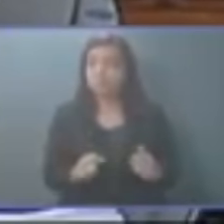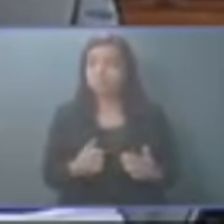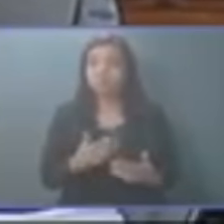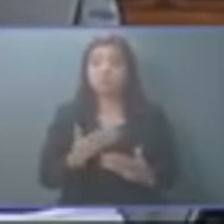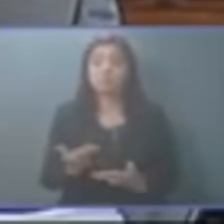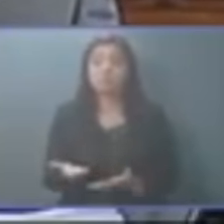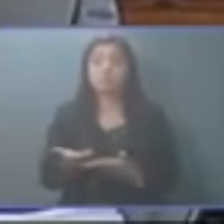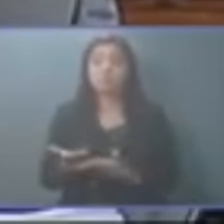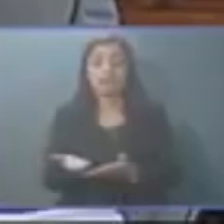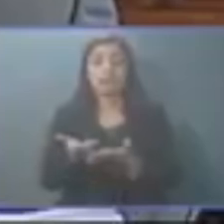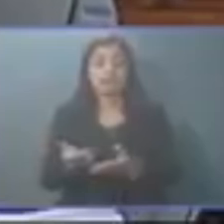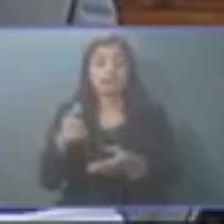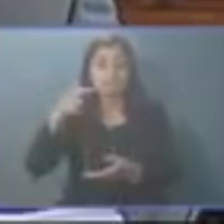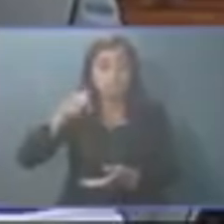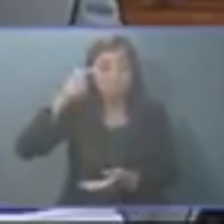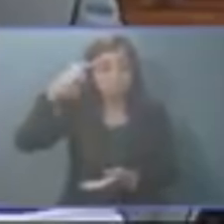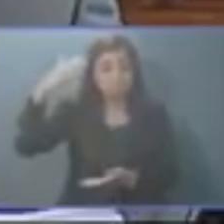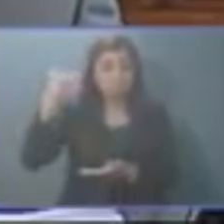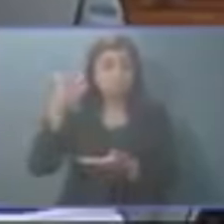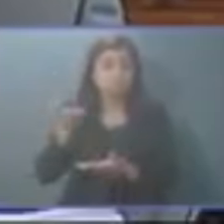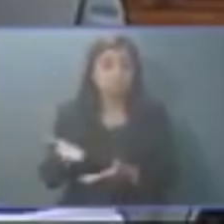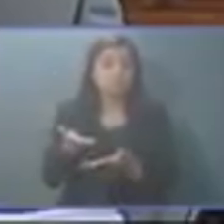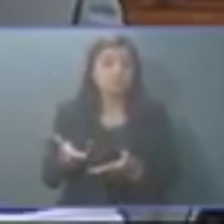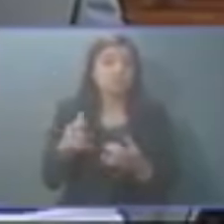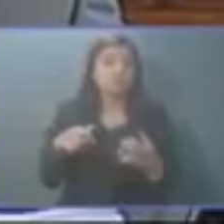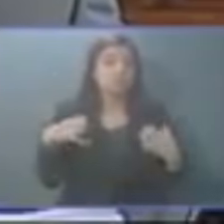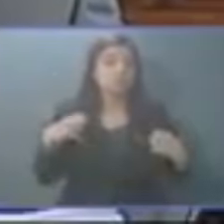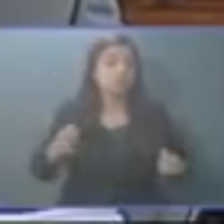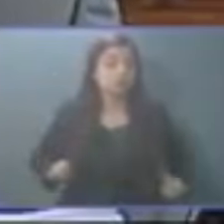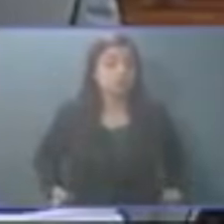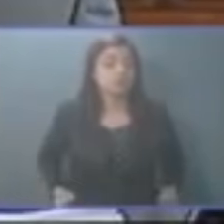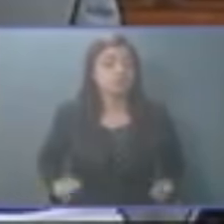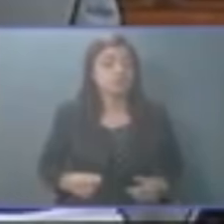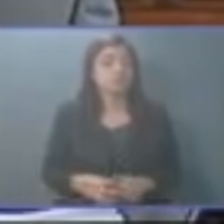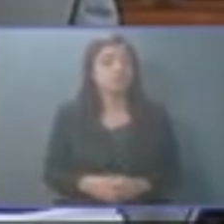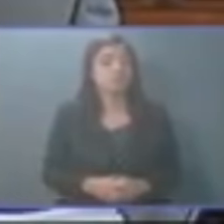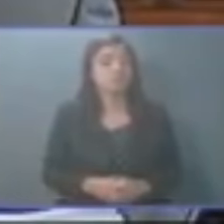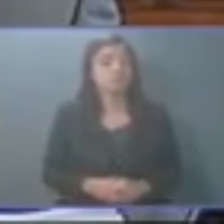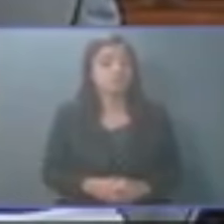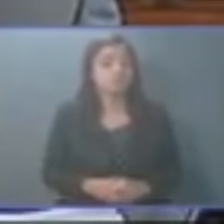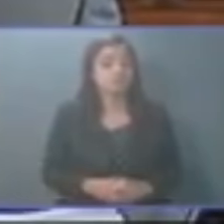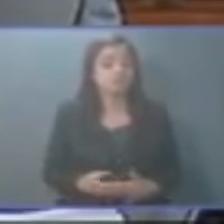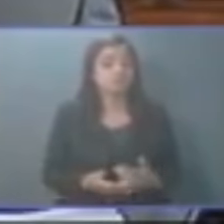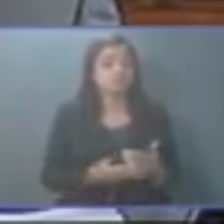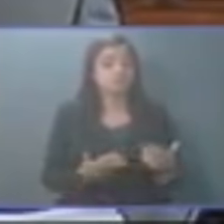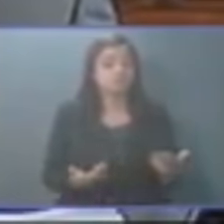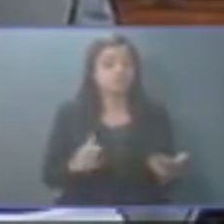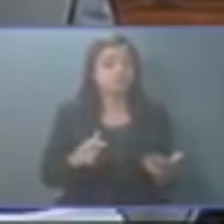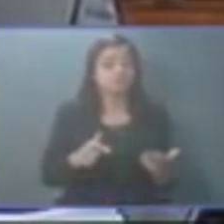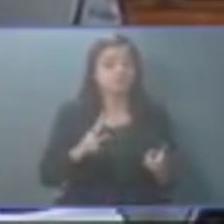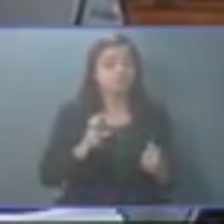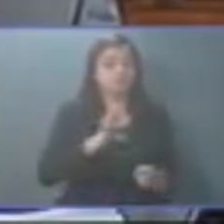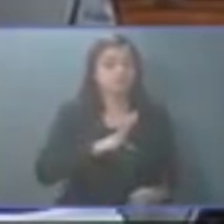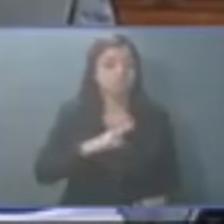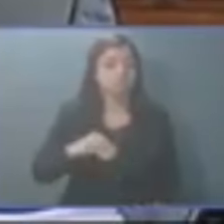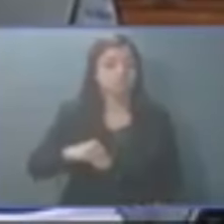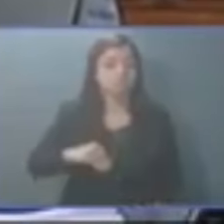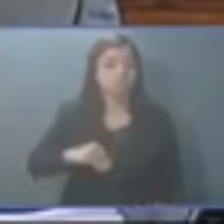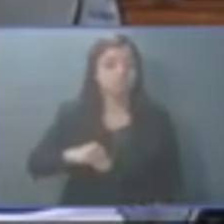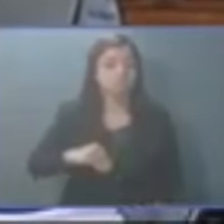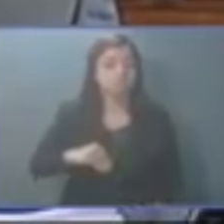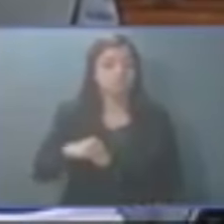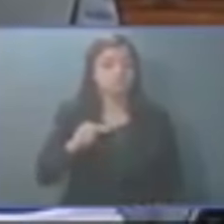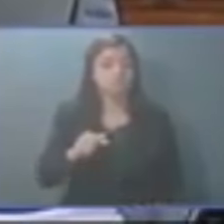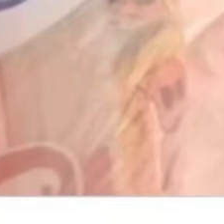asistencialismo político de este gobierno y que dentro de las cajas familiares que